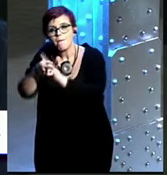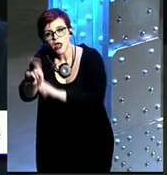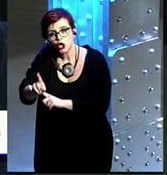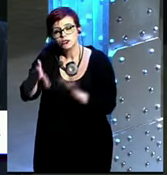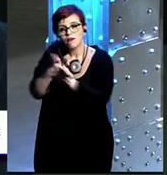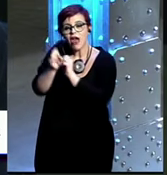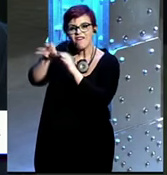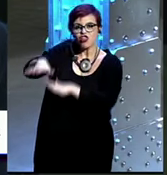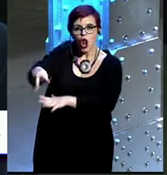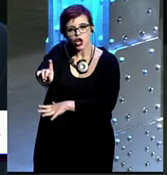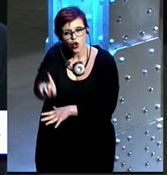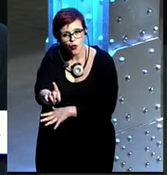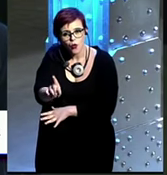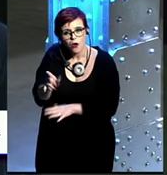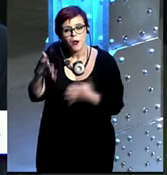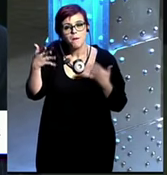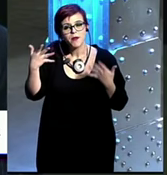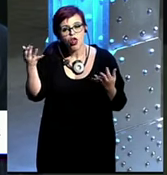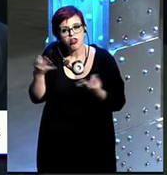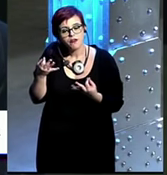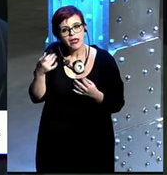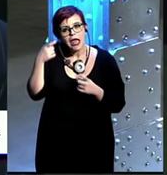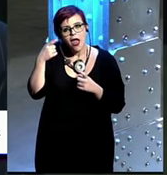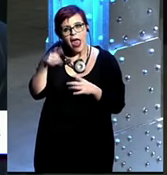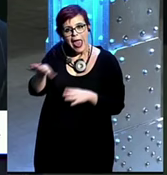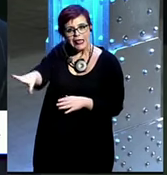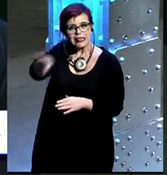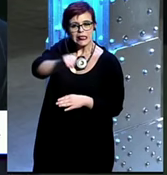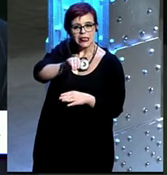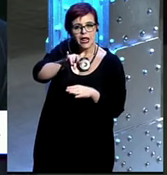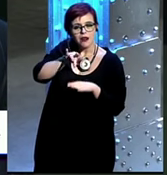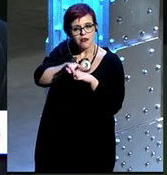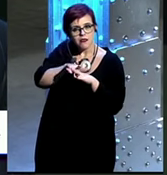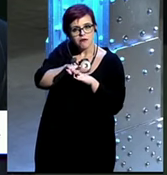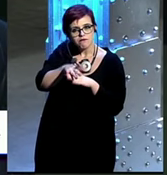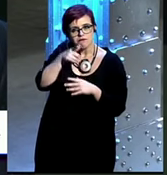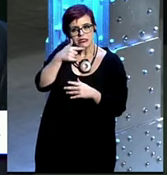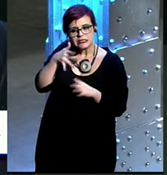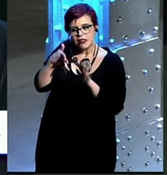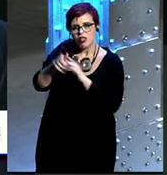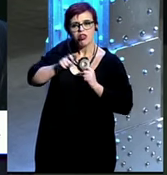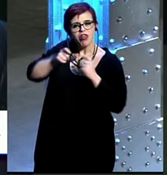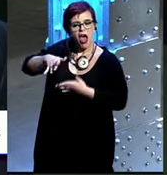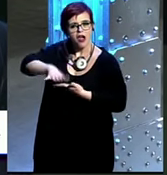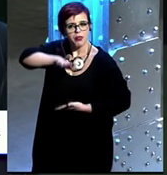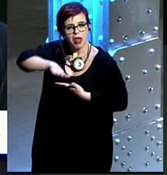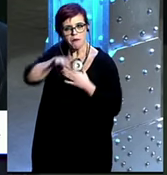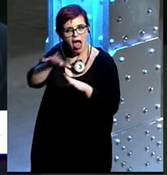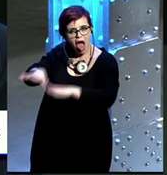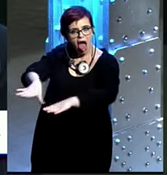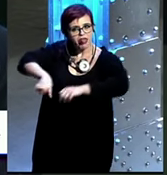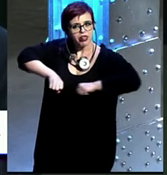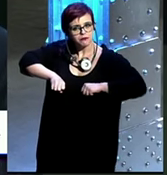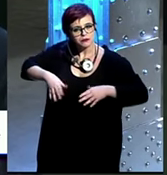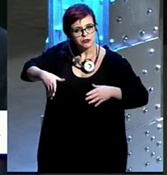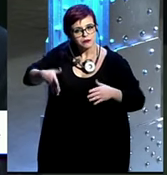hijos por lo que son, implicarnos con lo que son y darles un sentido de que están siendo aceptados, de que les celebramos de hecho por su